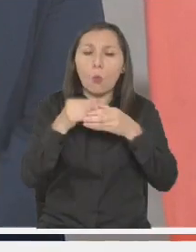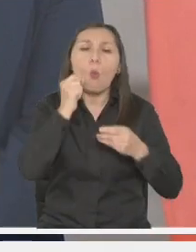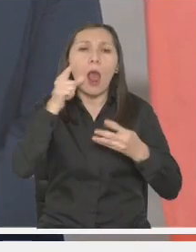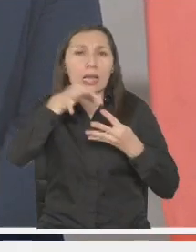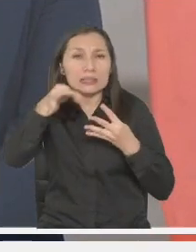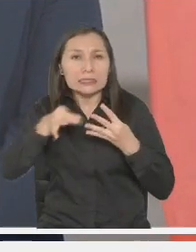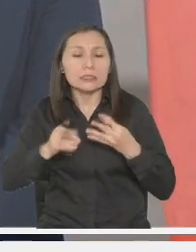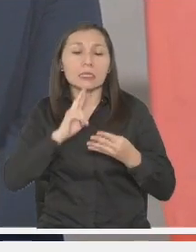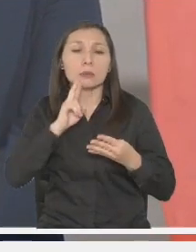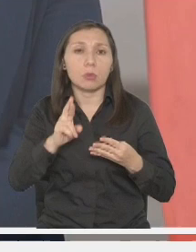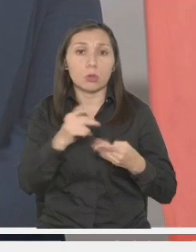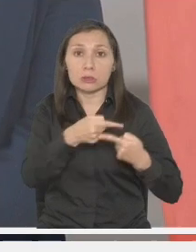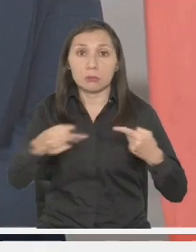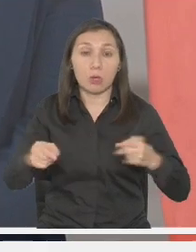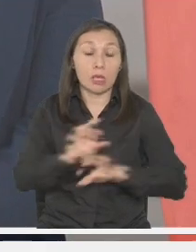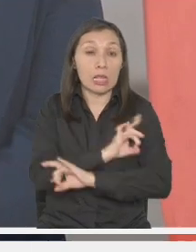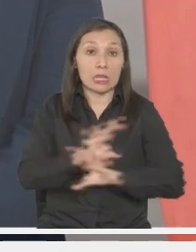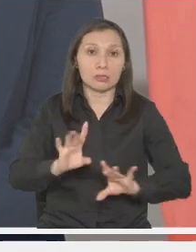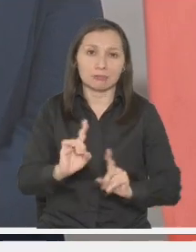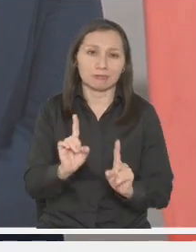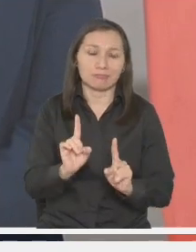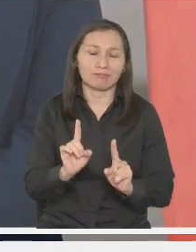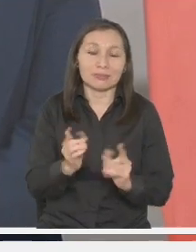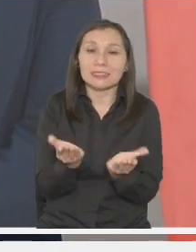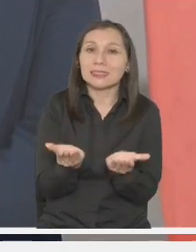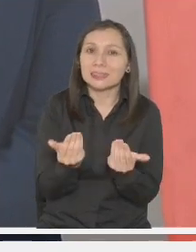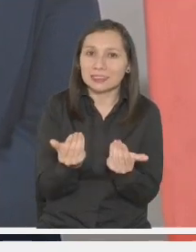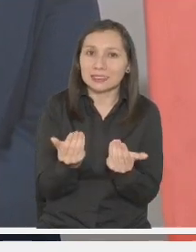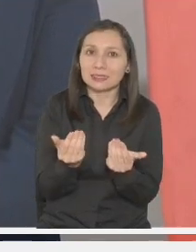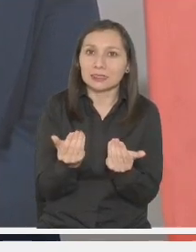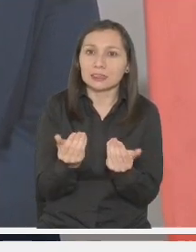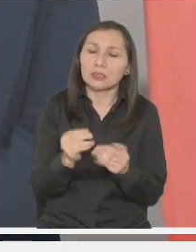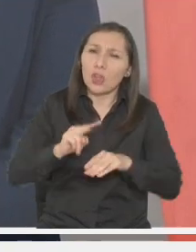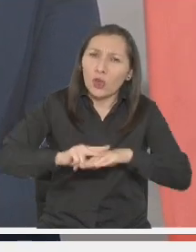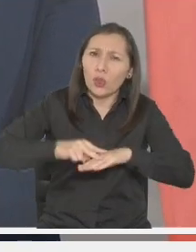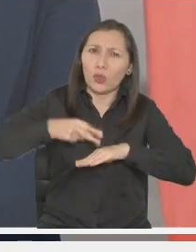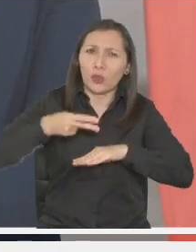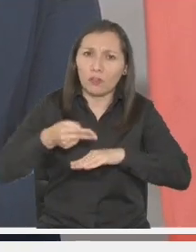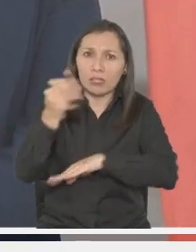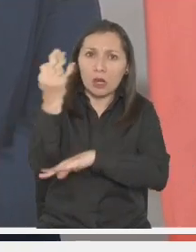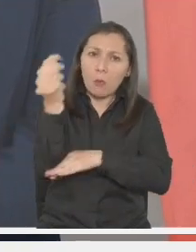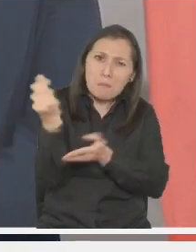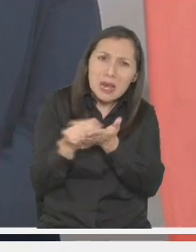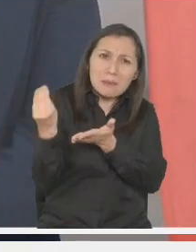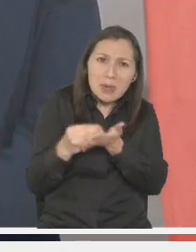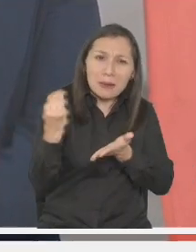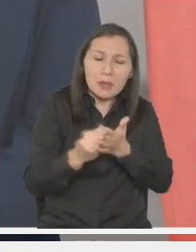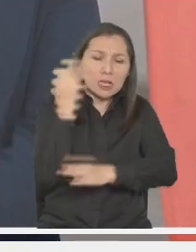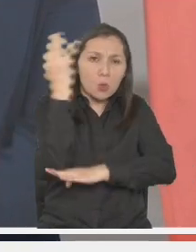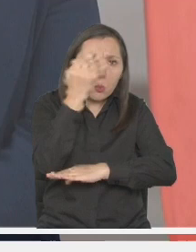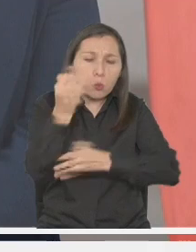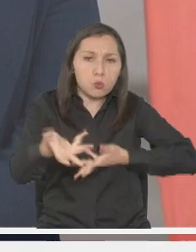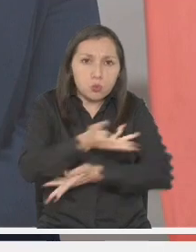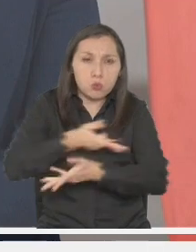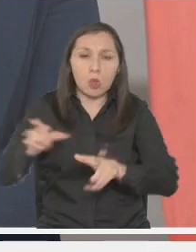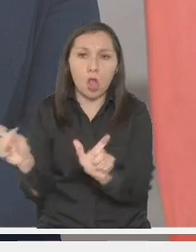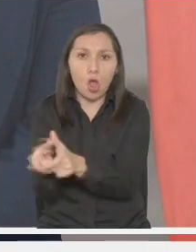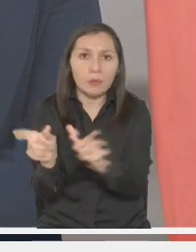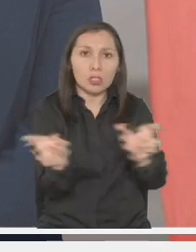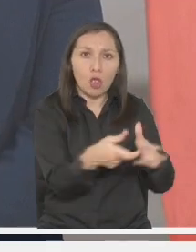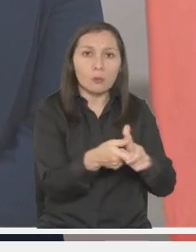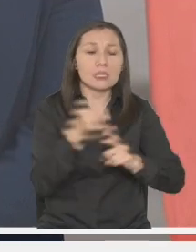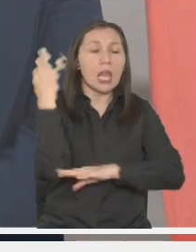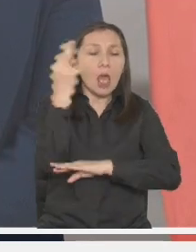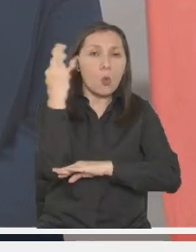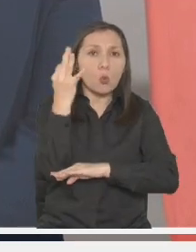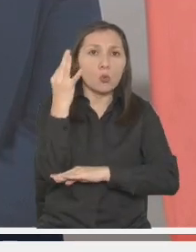vamos a resolver en una semana. Va a requerir redoblar las reuniones de las comisiones, las